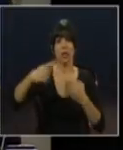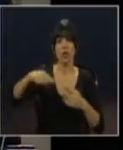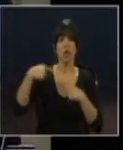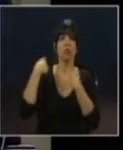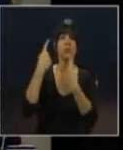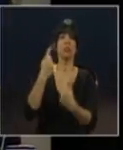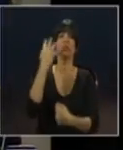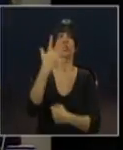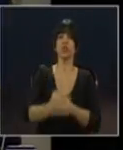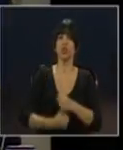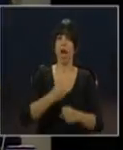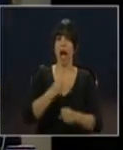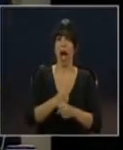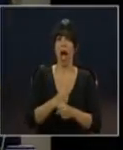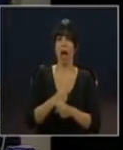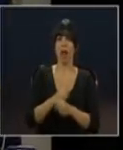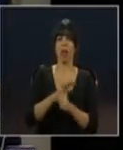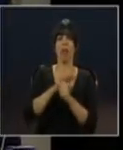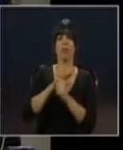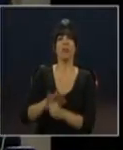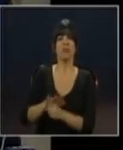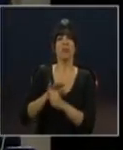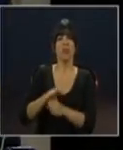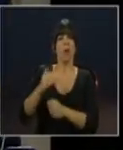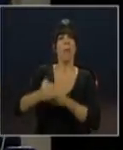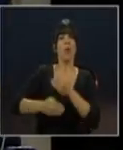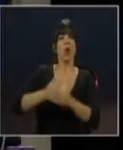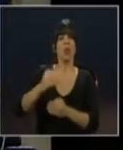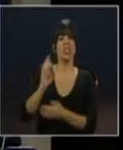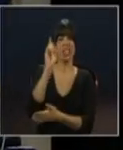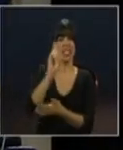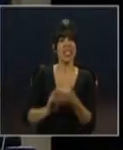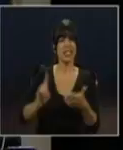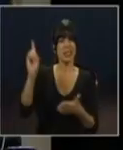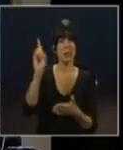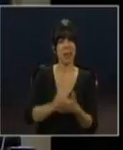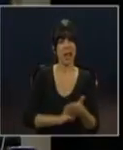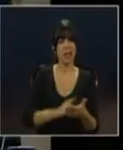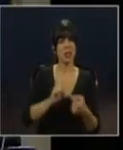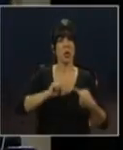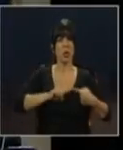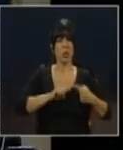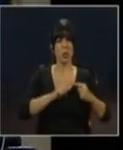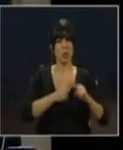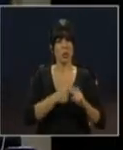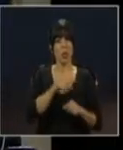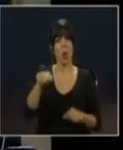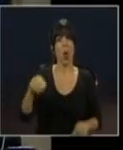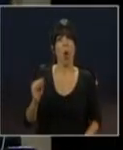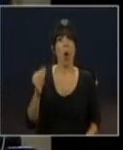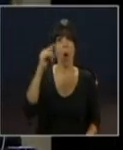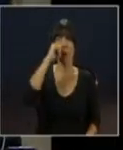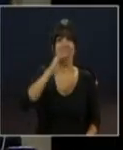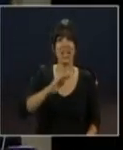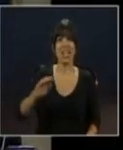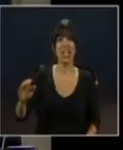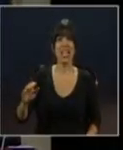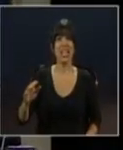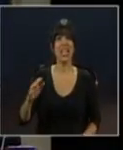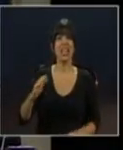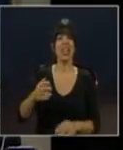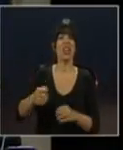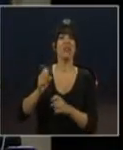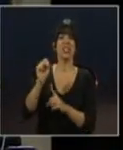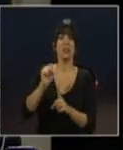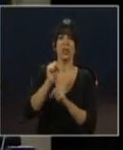muchos años fueron sometidas a dolorosos procesos de discriminación que condenaron a sus jóvenes y niños a las indecibles condiciones